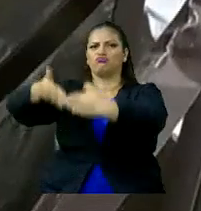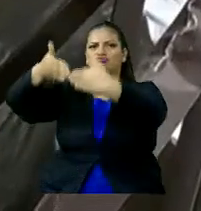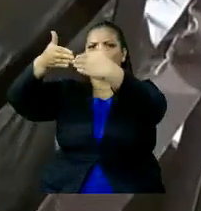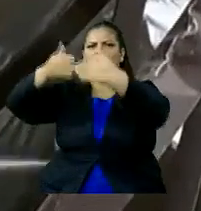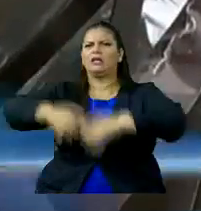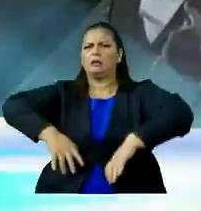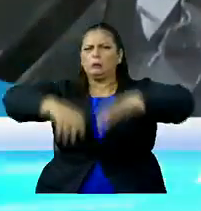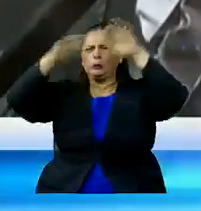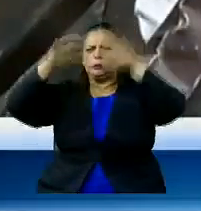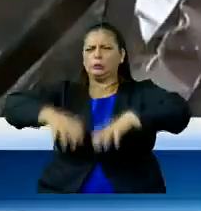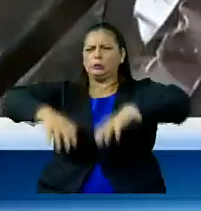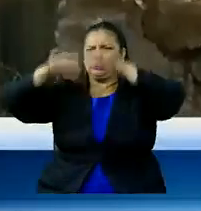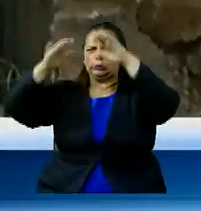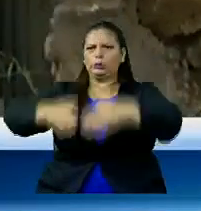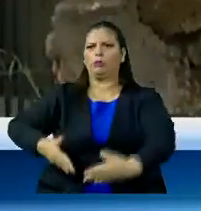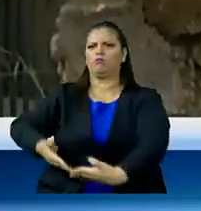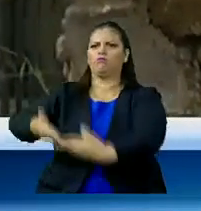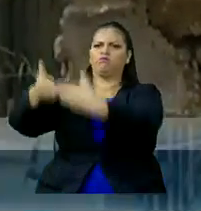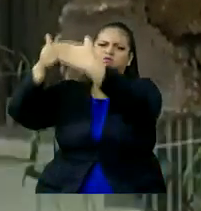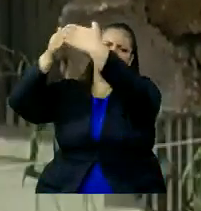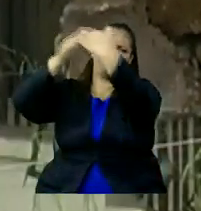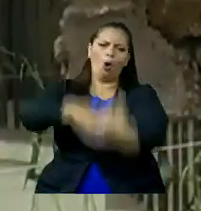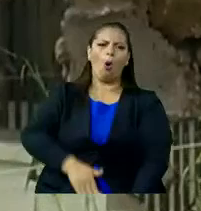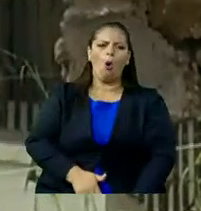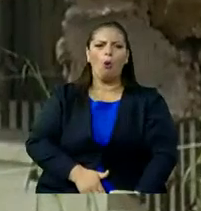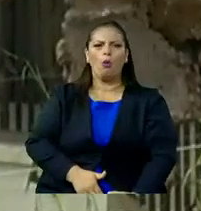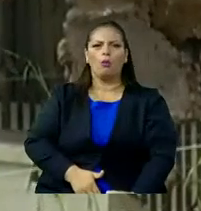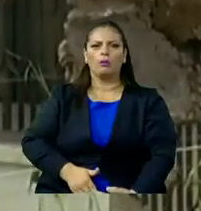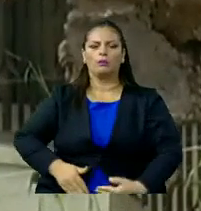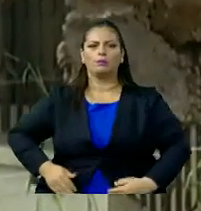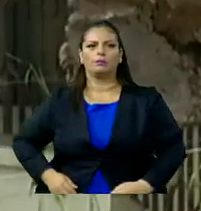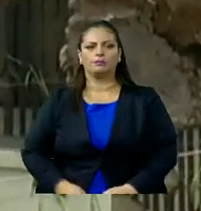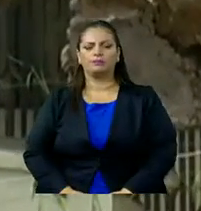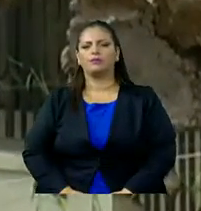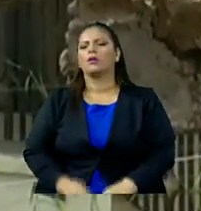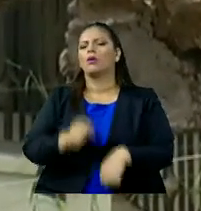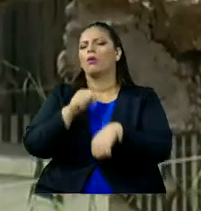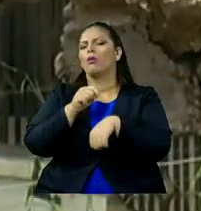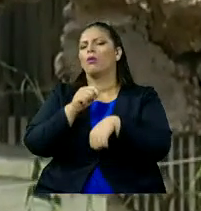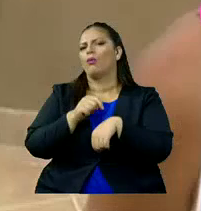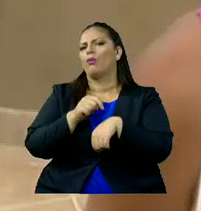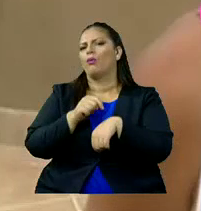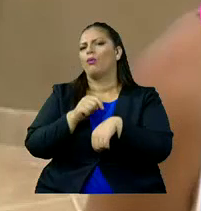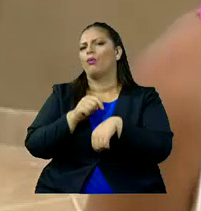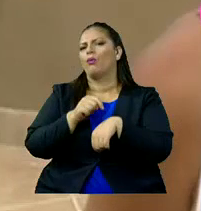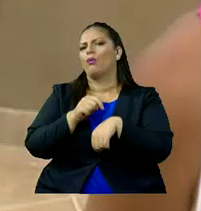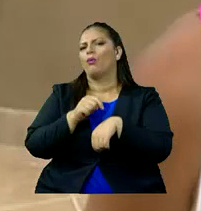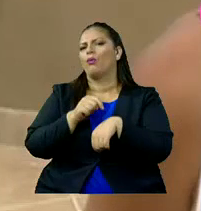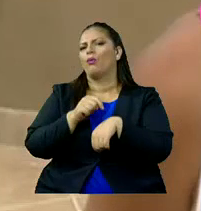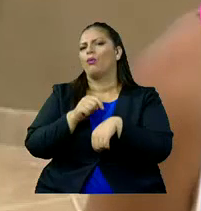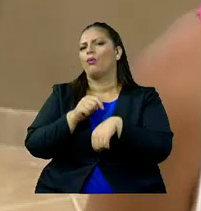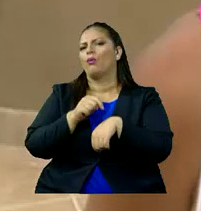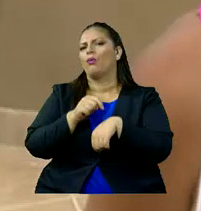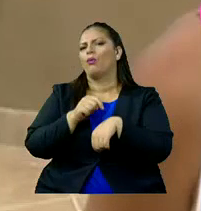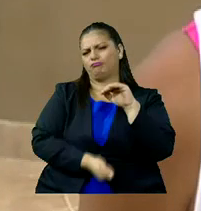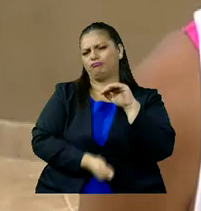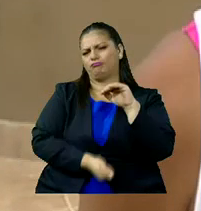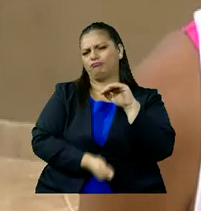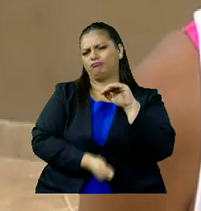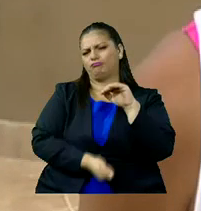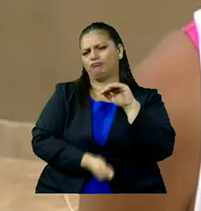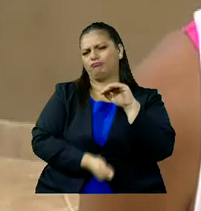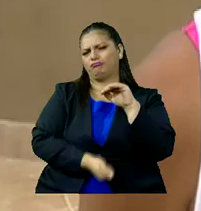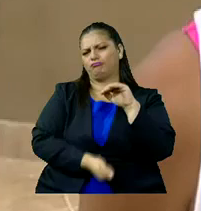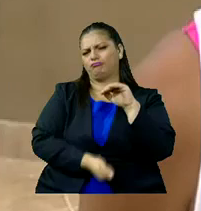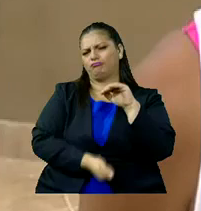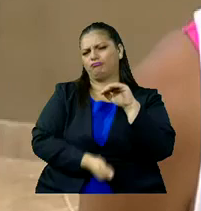muro de hormigón. Nosotros estábamos ahí en la casa, como siempre, 6 de la tarde, cuando se sintió así como cuando un taladro suena durísimo.